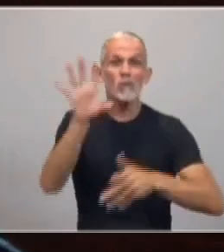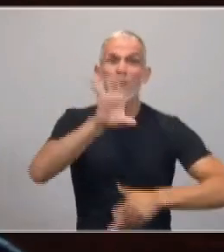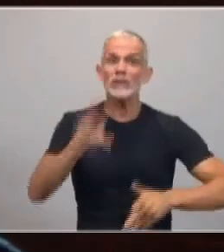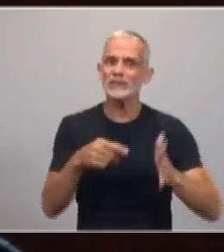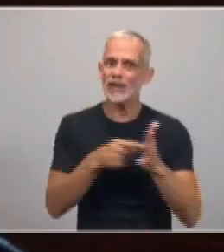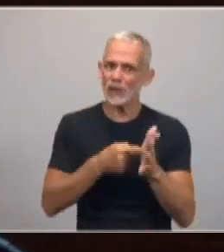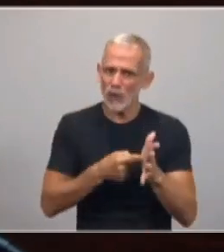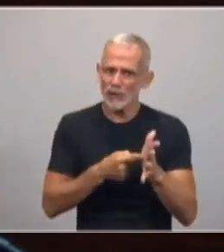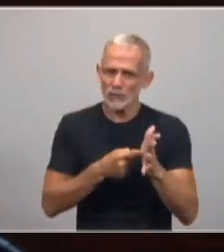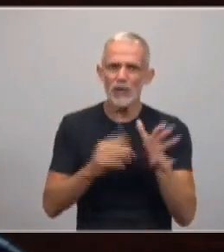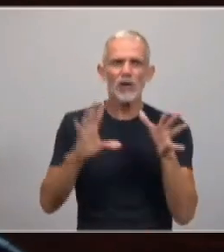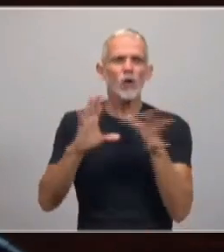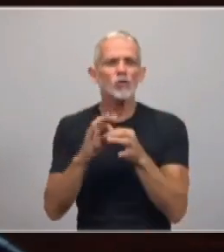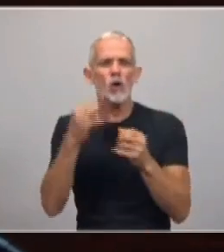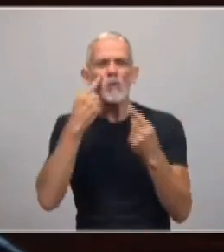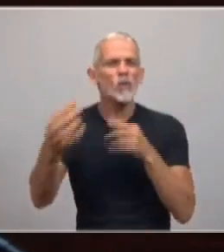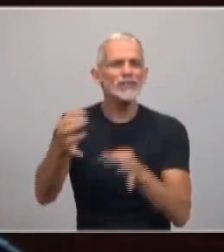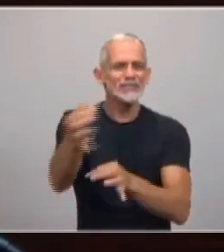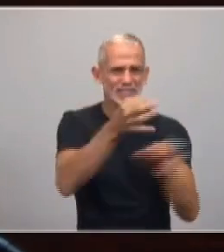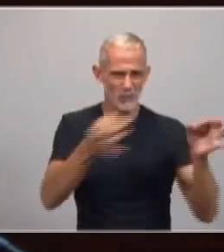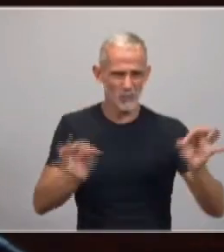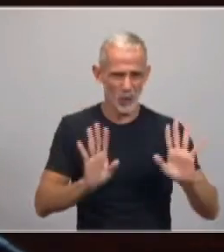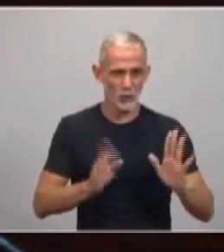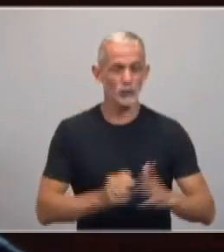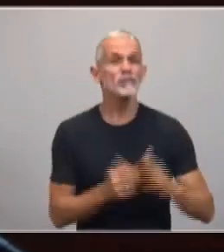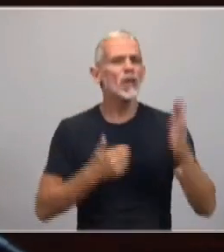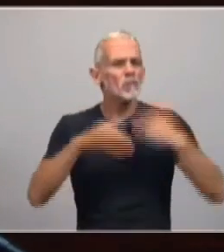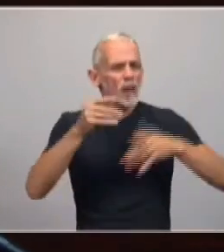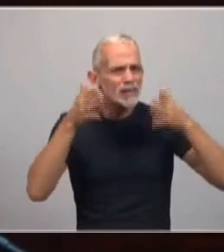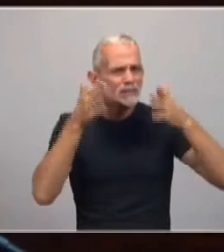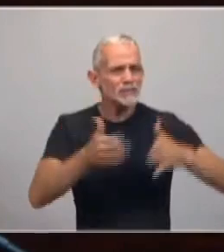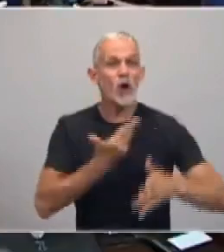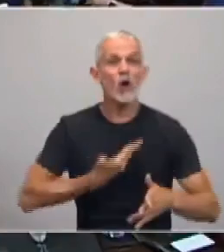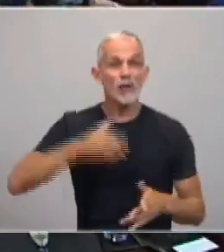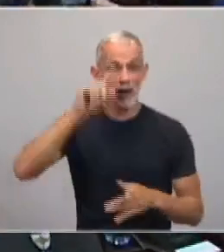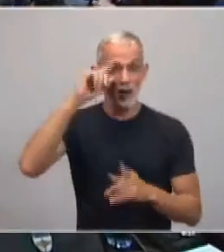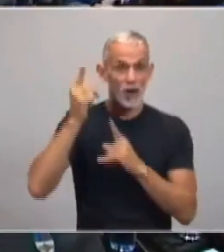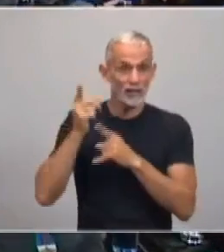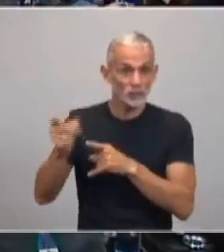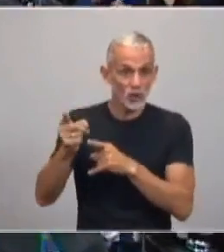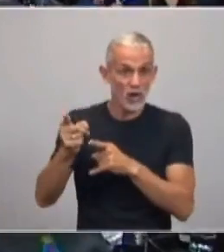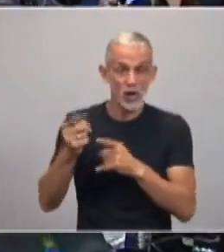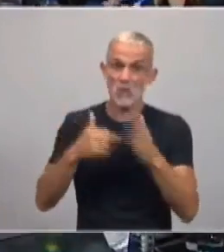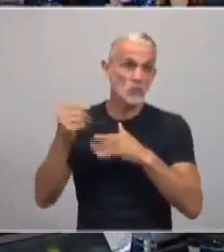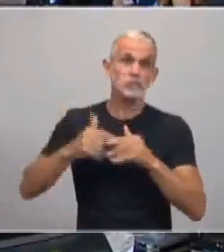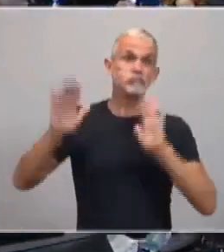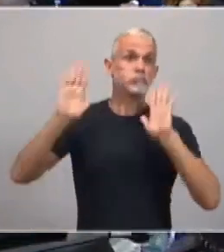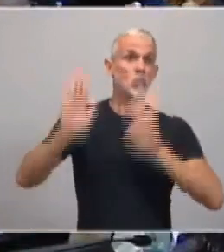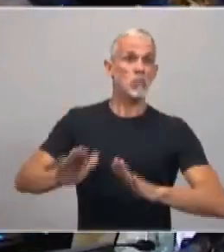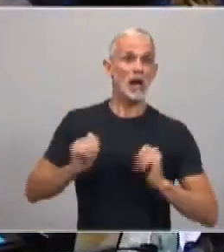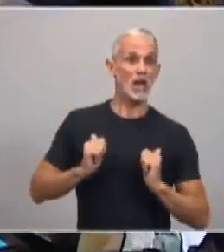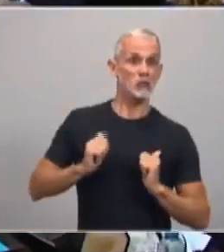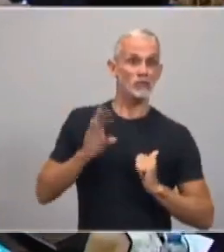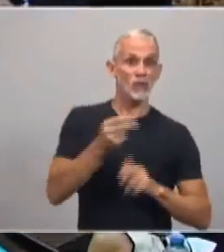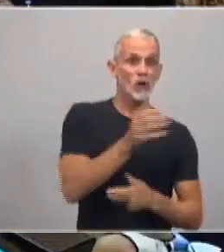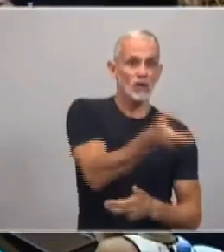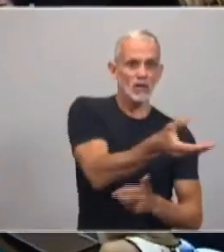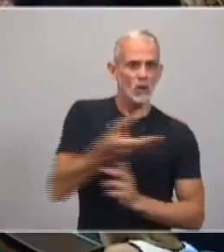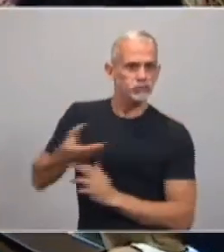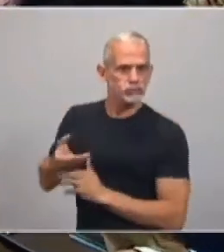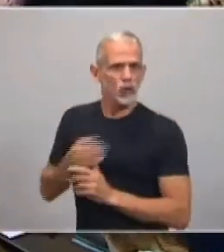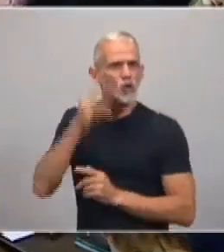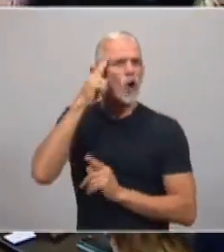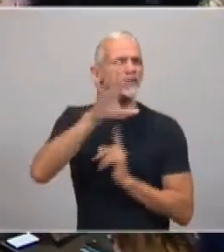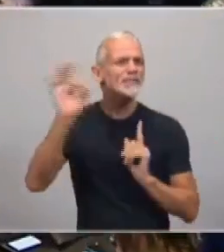provincia en conjunto con los municipios. Específicamente, el Gobierno Nacional paralizó y desfinanció cerca de